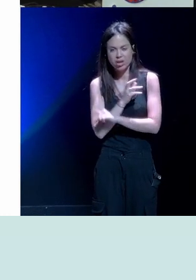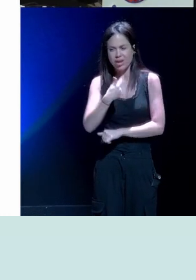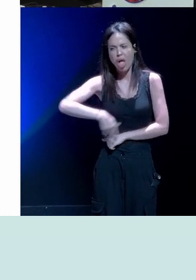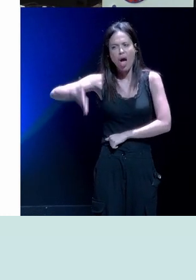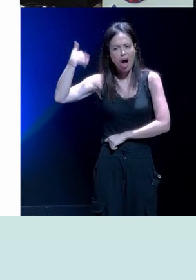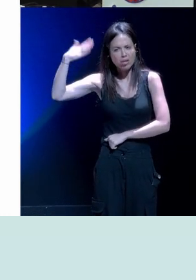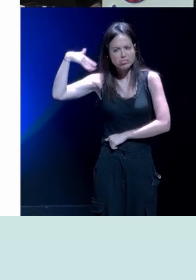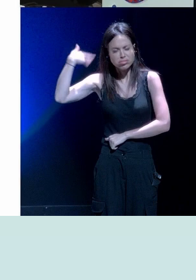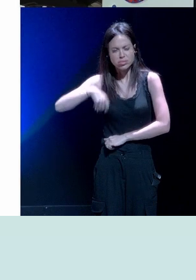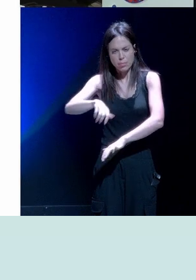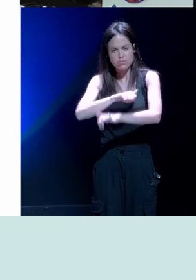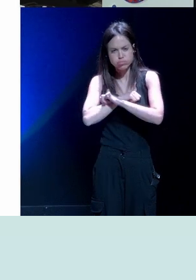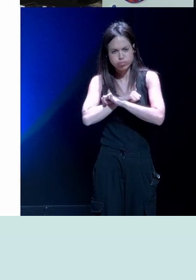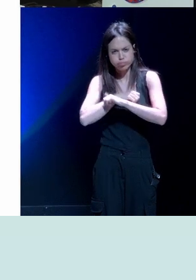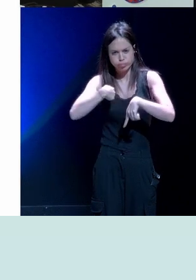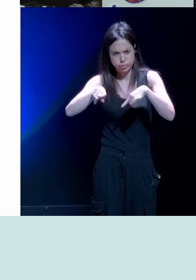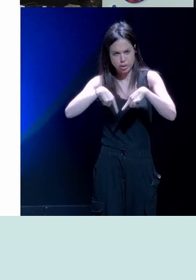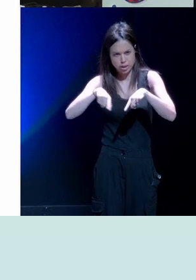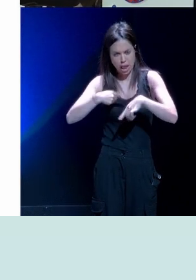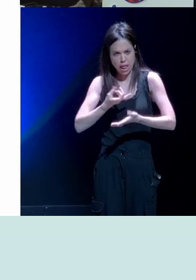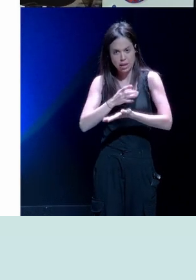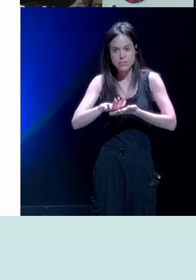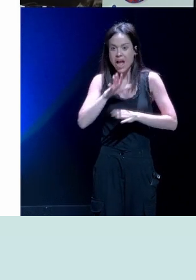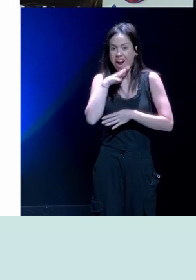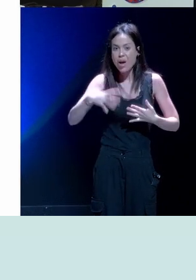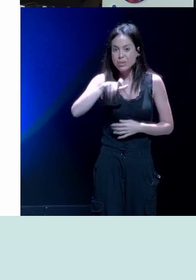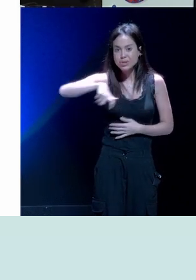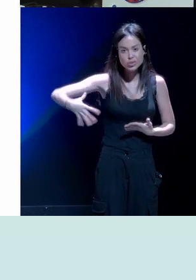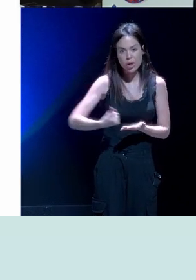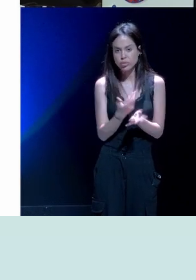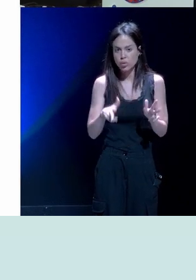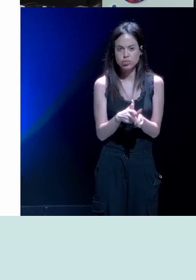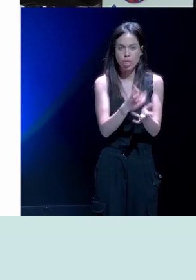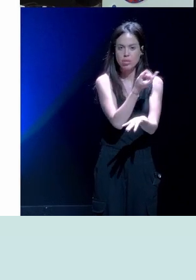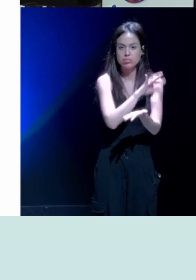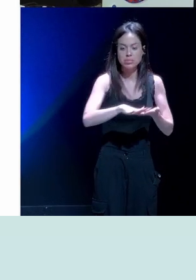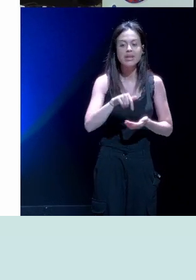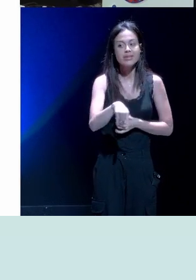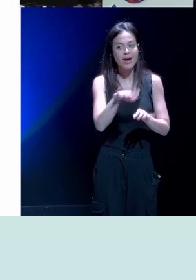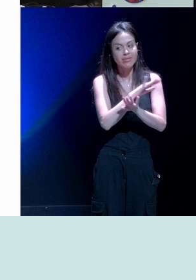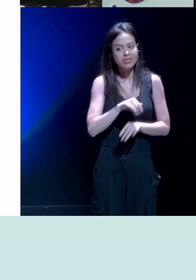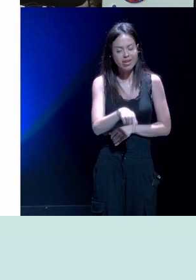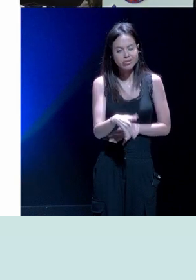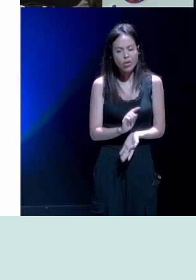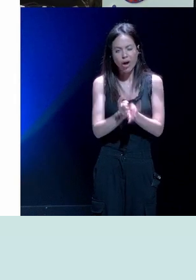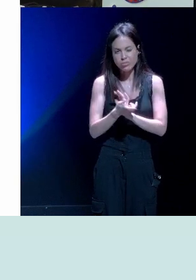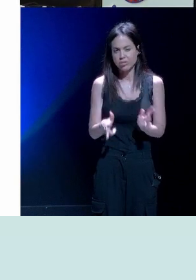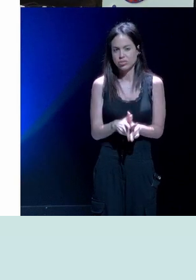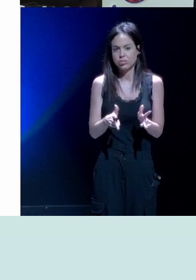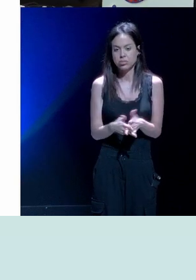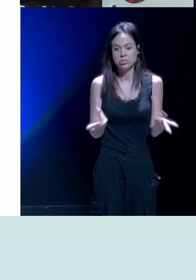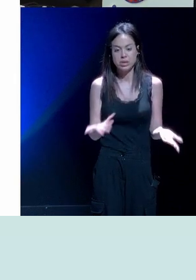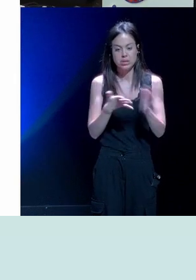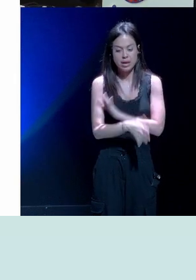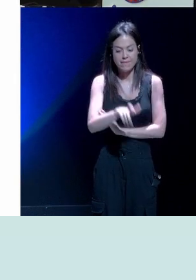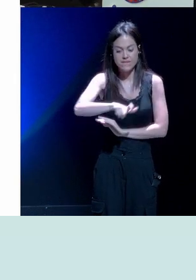antes gratis, sino que es gratis de forma total. Y eso cambia las cosas. Esto quiere decir que hoy por hoy hay personas que pueden